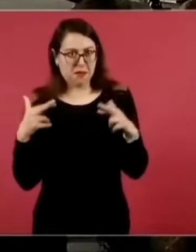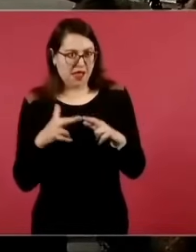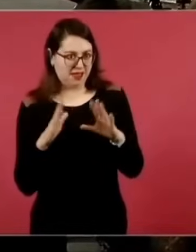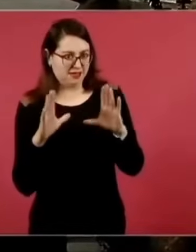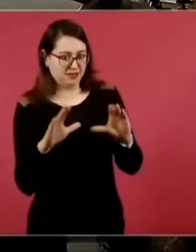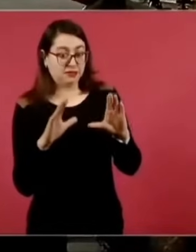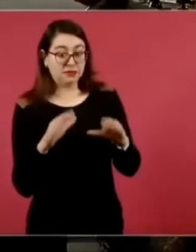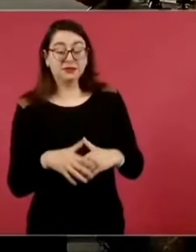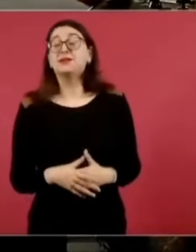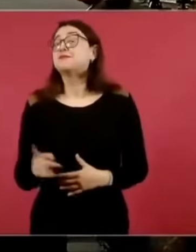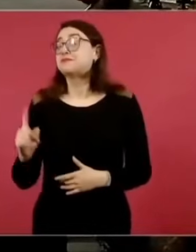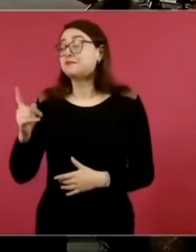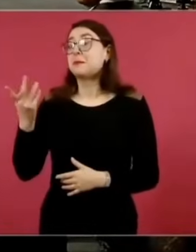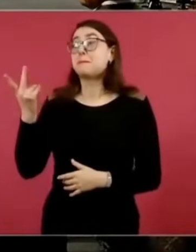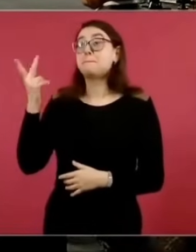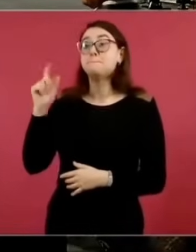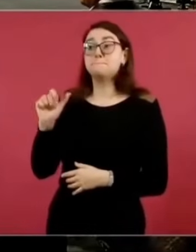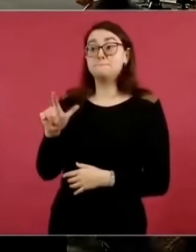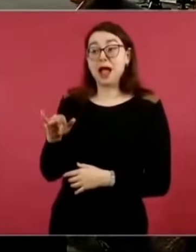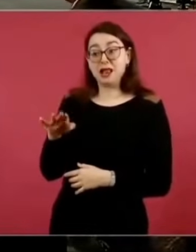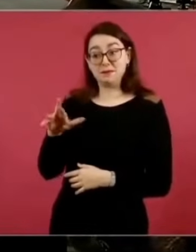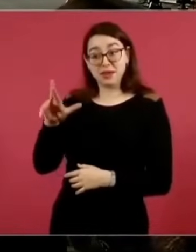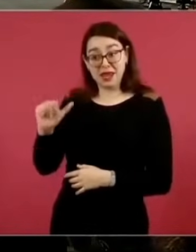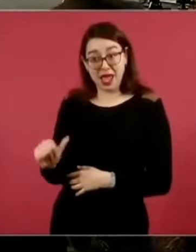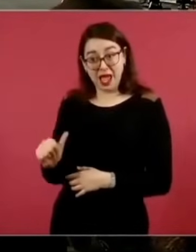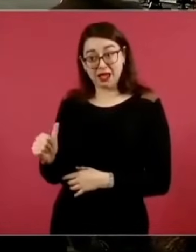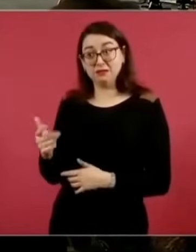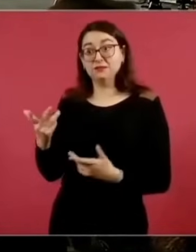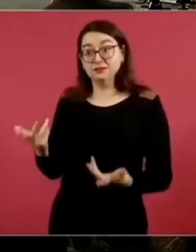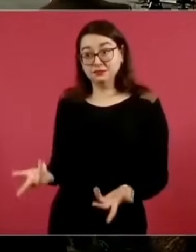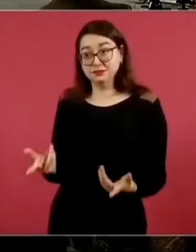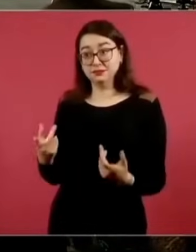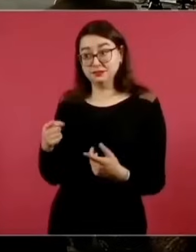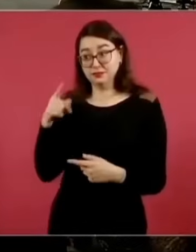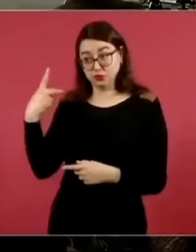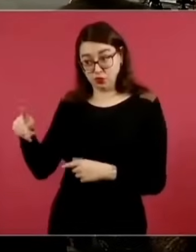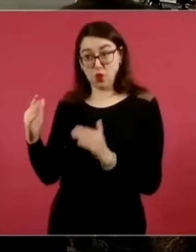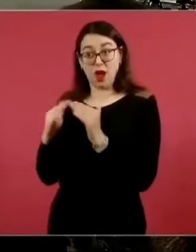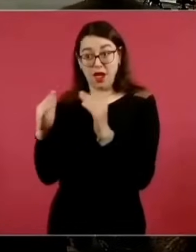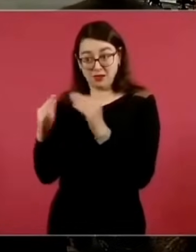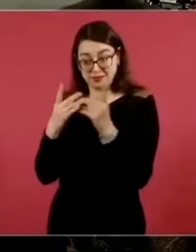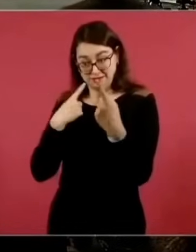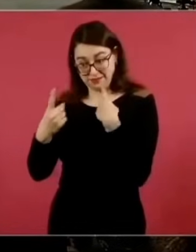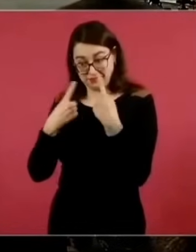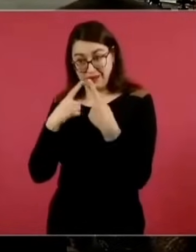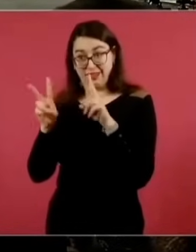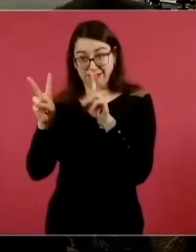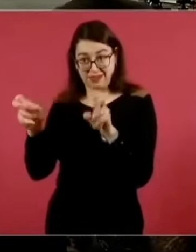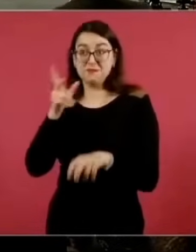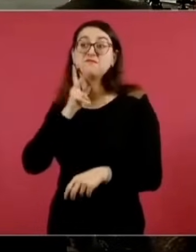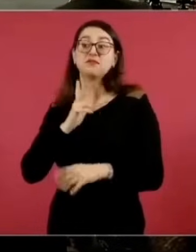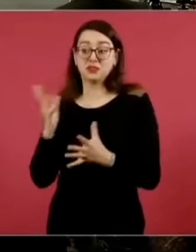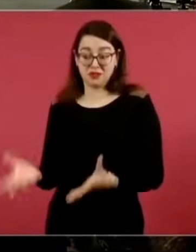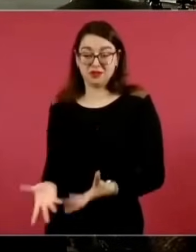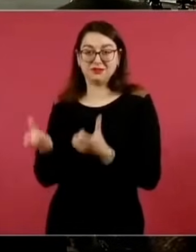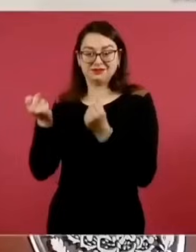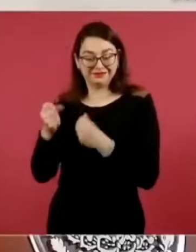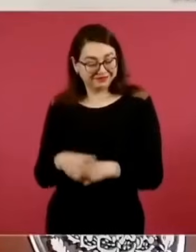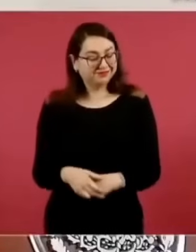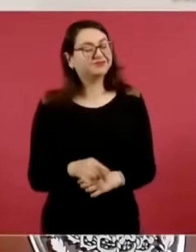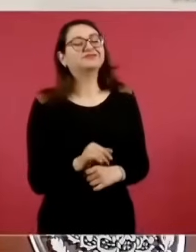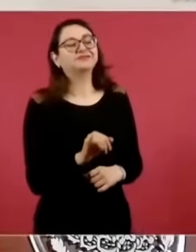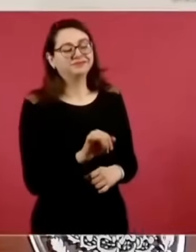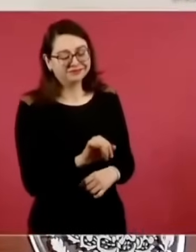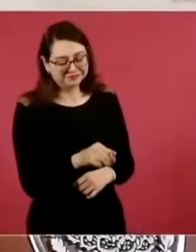esas caminatas, para discutir la expropiación, era su calca. Sí, sí, lo cuenta el general, que sí, antes de la